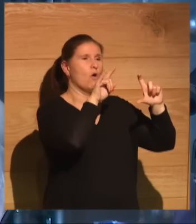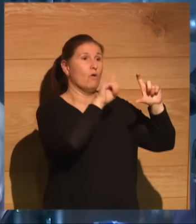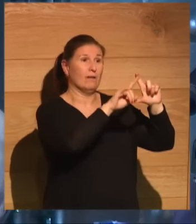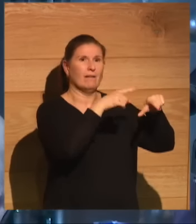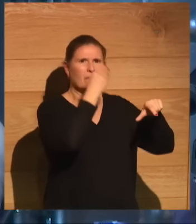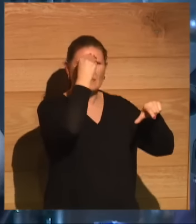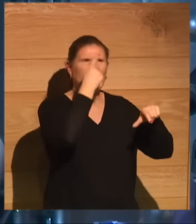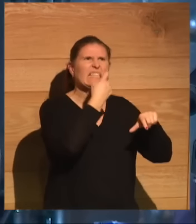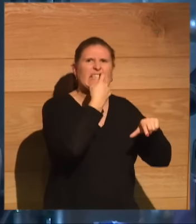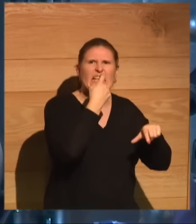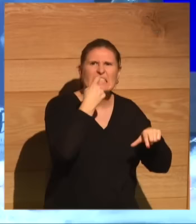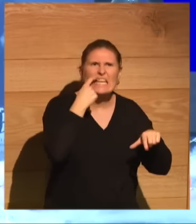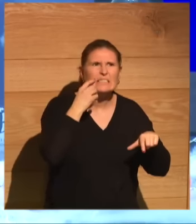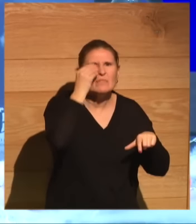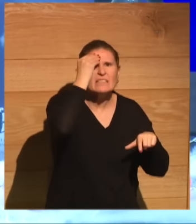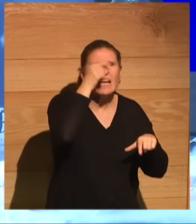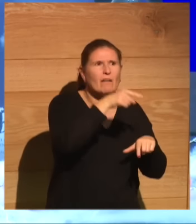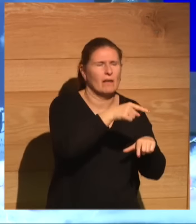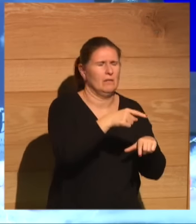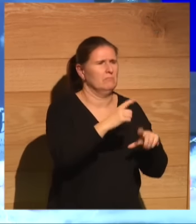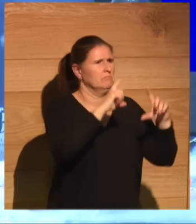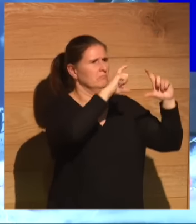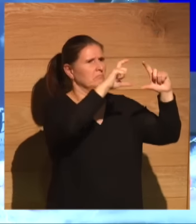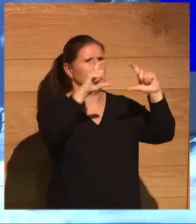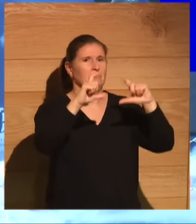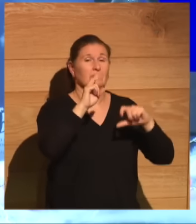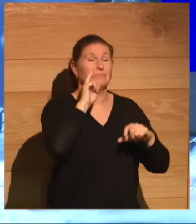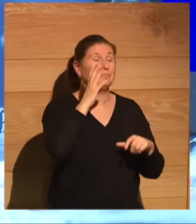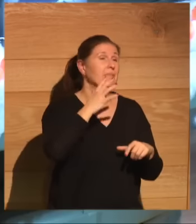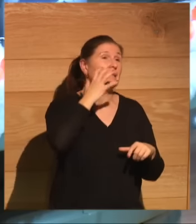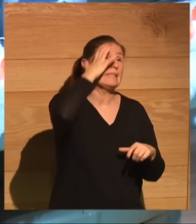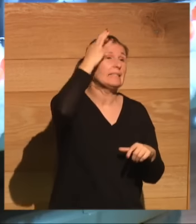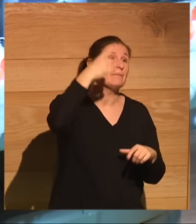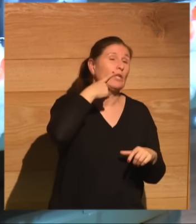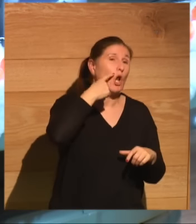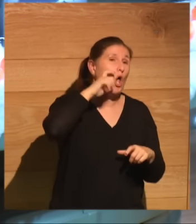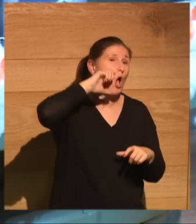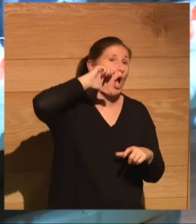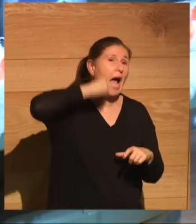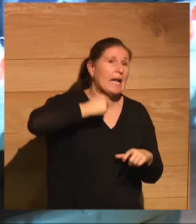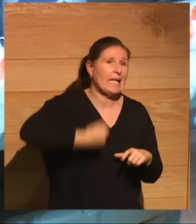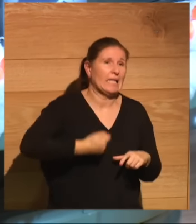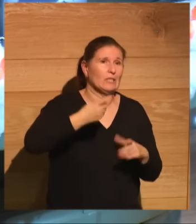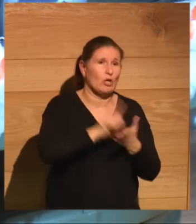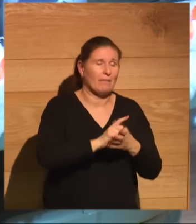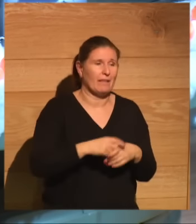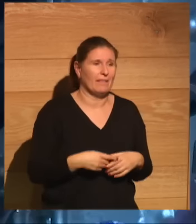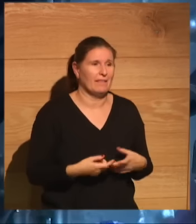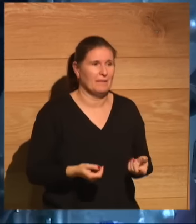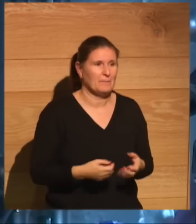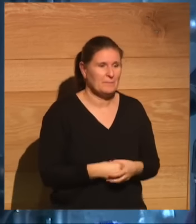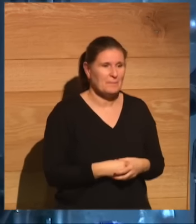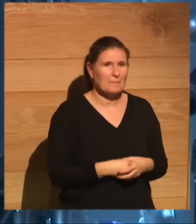la que no, claro, la gente pensaba que eran dientes, la gente decía, ya está Tim Burton. Tim Burton con los alicates.